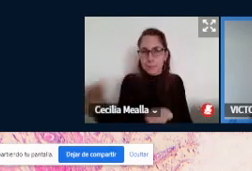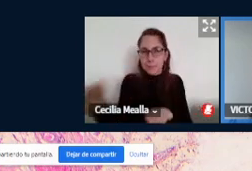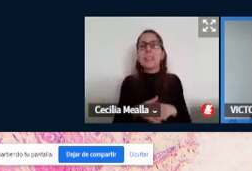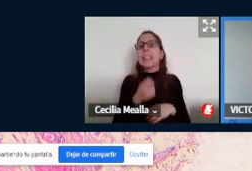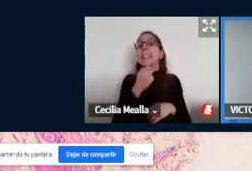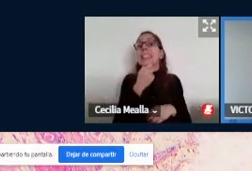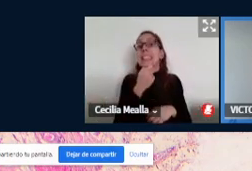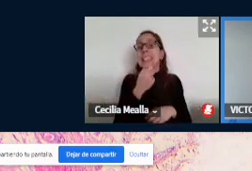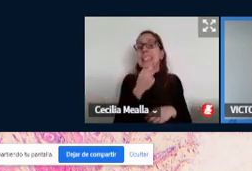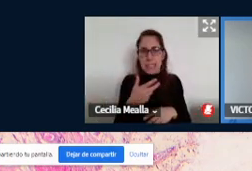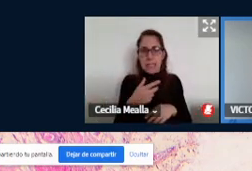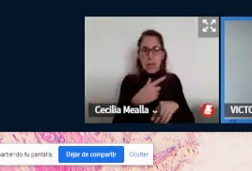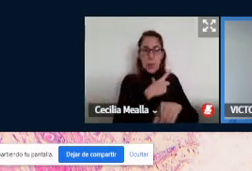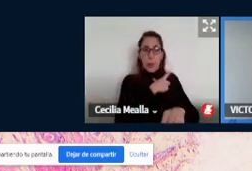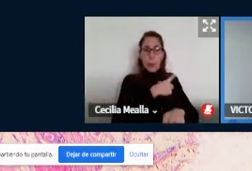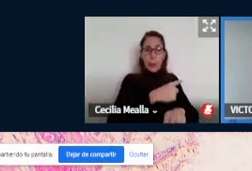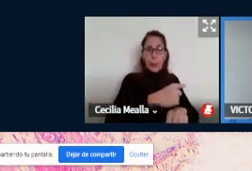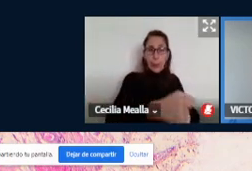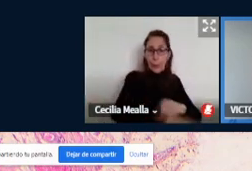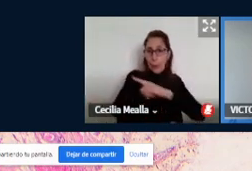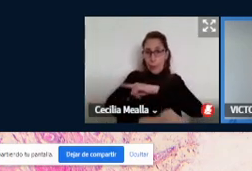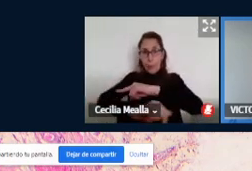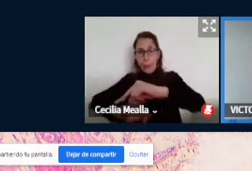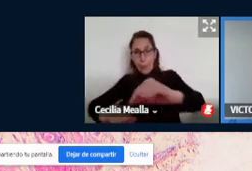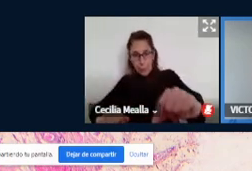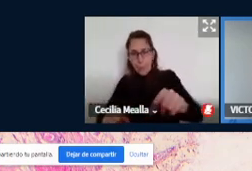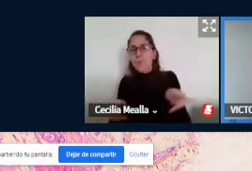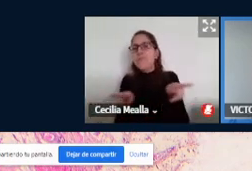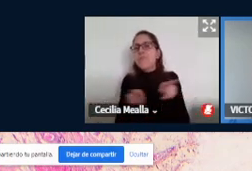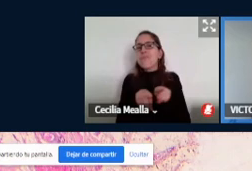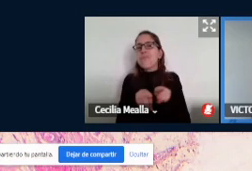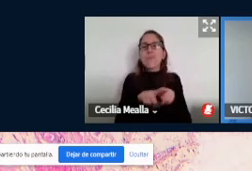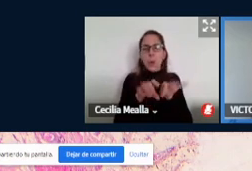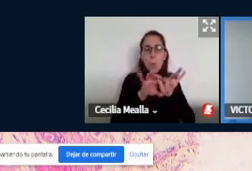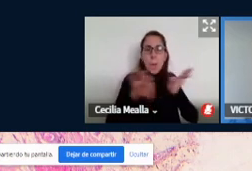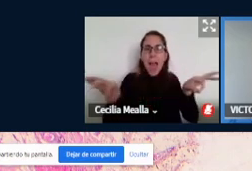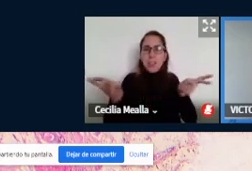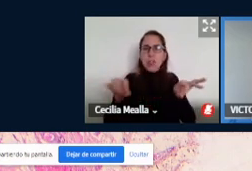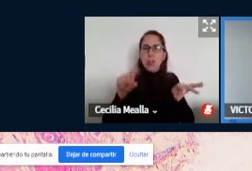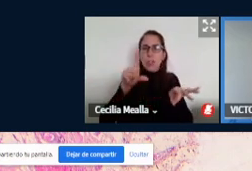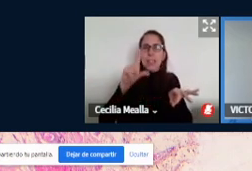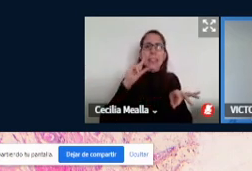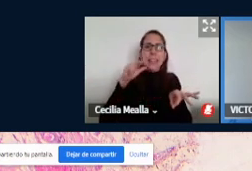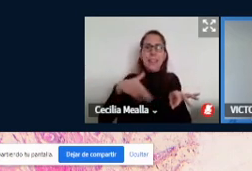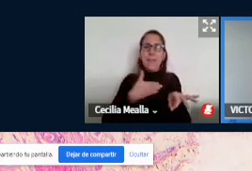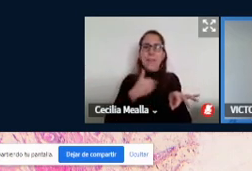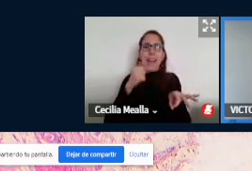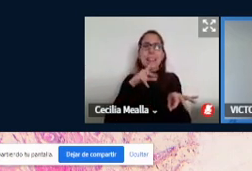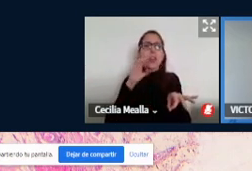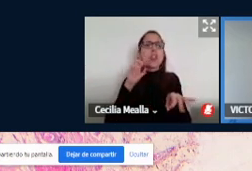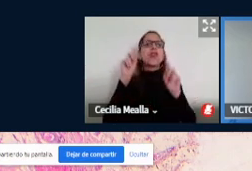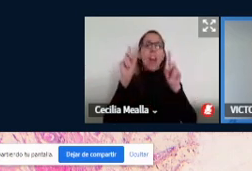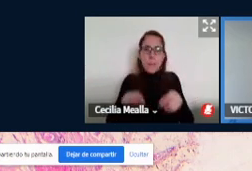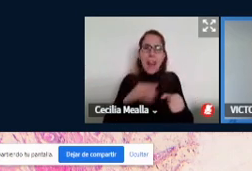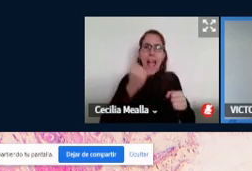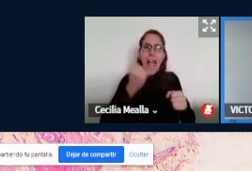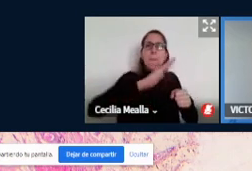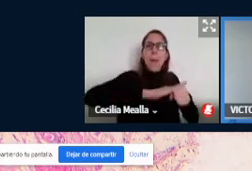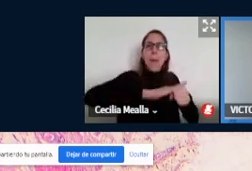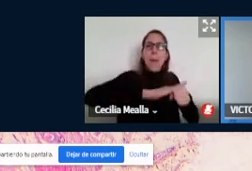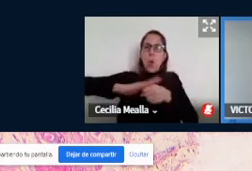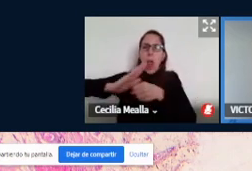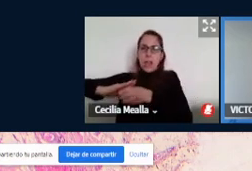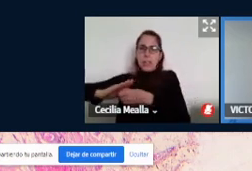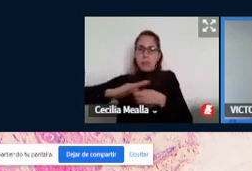vas ascendiendo, tienen. Lo mismo los vasos linfáticos. También los vasos linfáticos tienen esas válvulas. Todo lo que es de